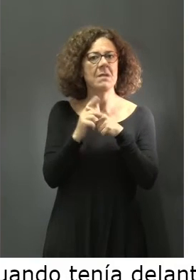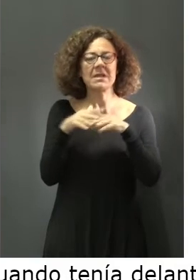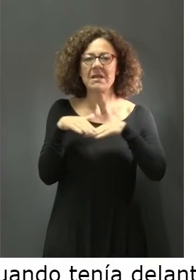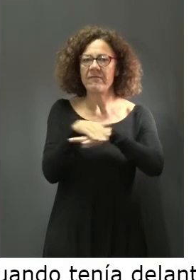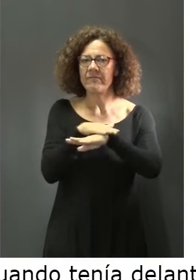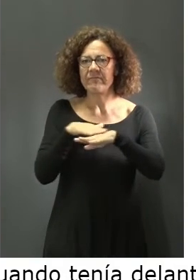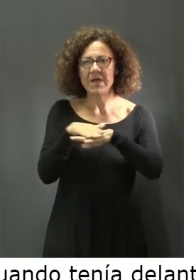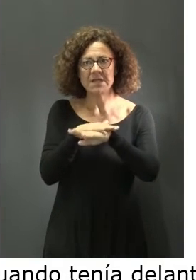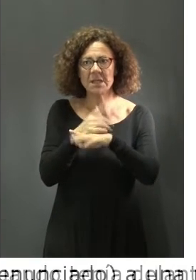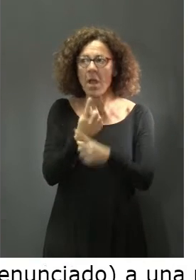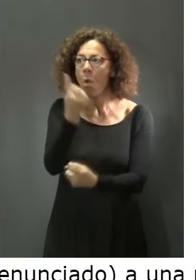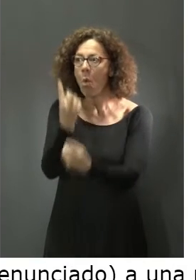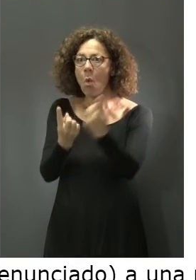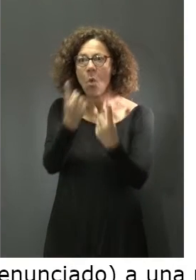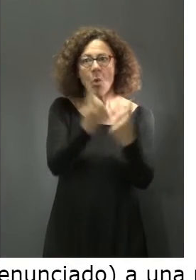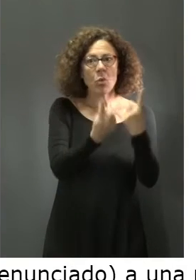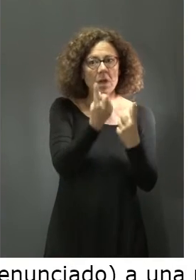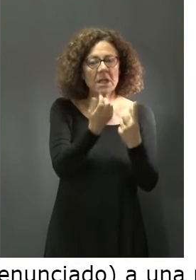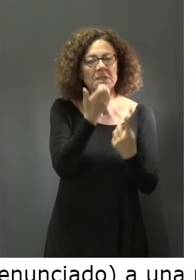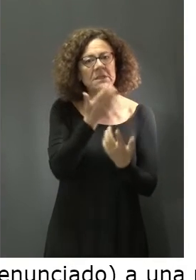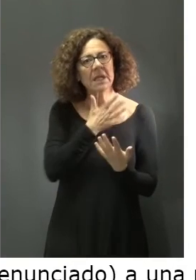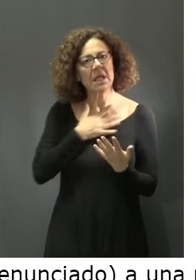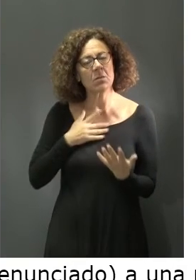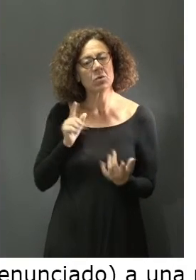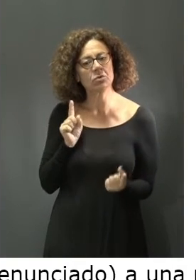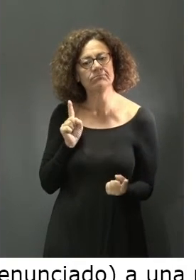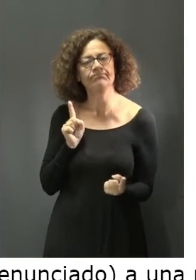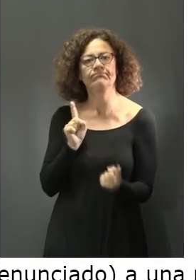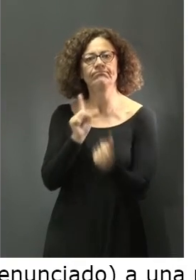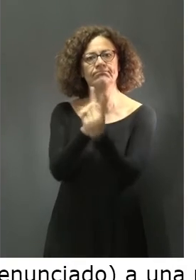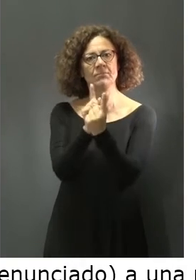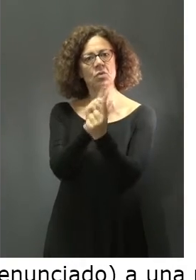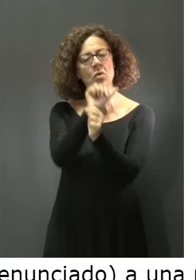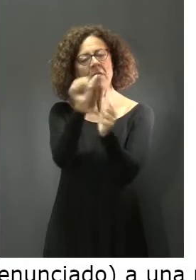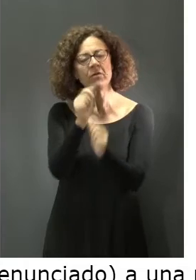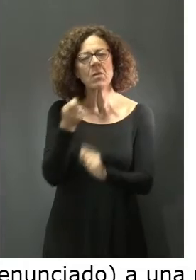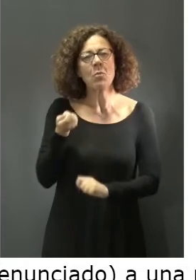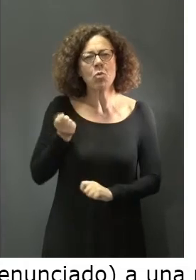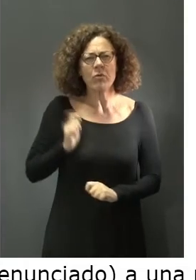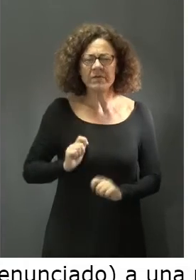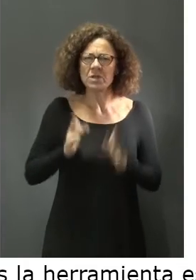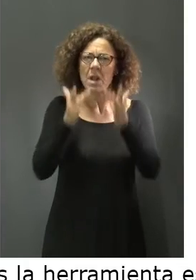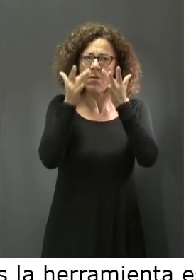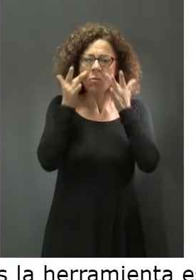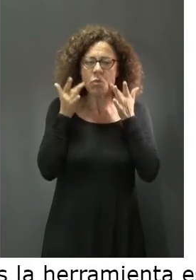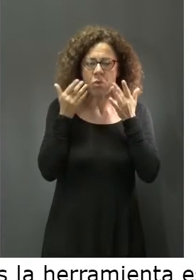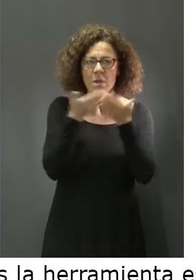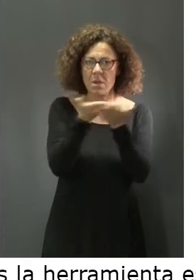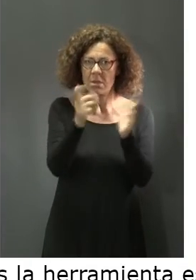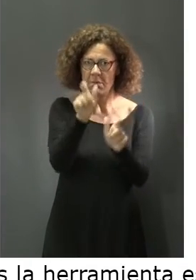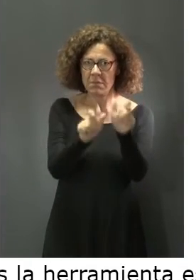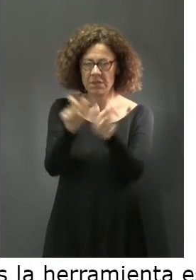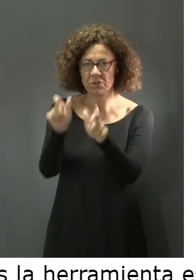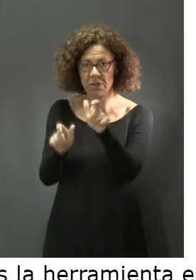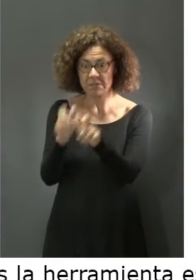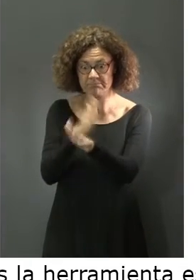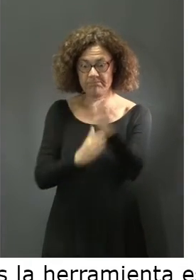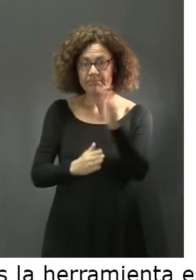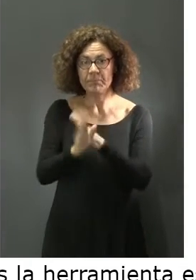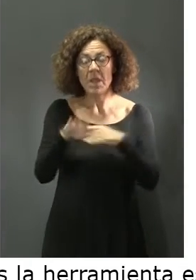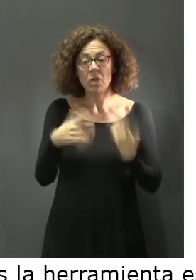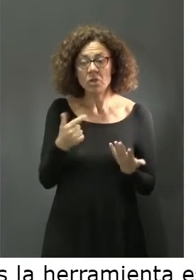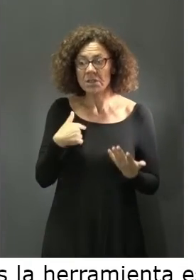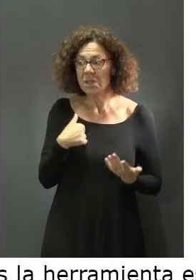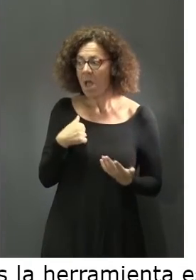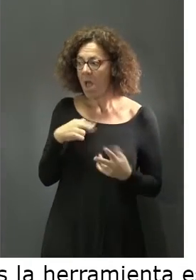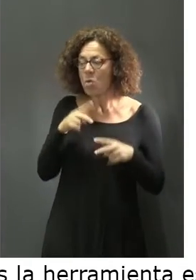que tenemos cualesquiera que queremos aproximarnos de una manera profesional y rigurosa a estas personas. Entonces, como te digo, Santiago, inicié